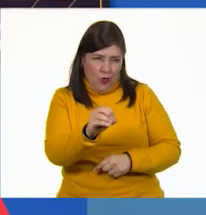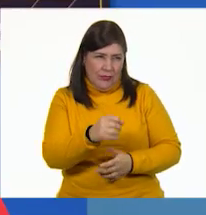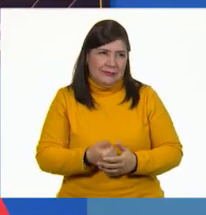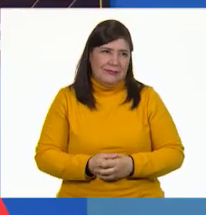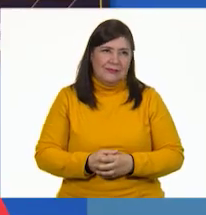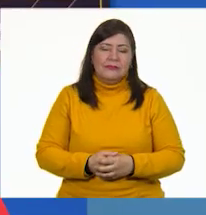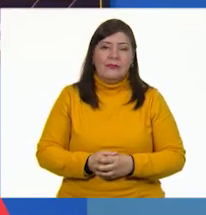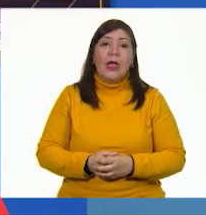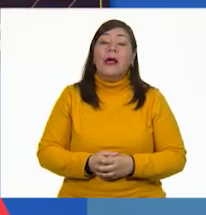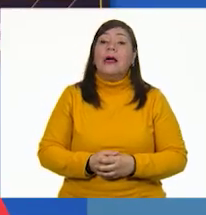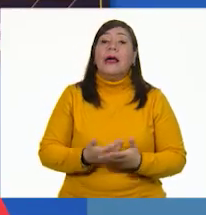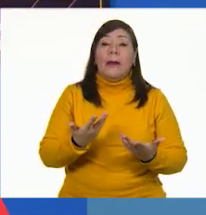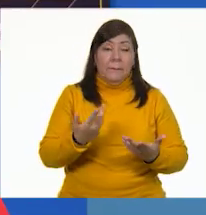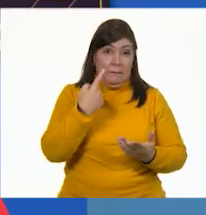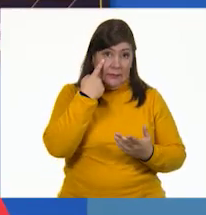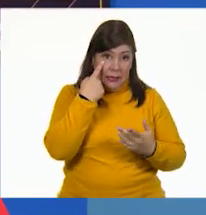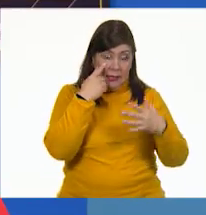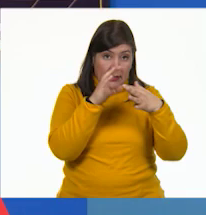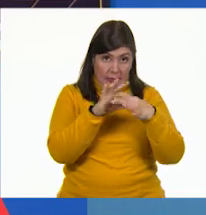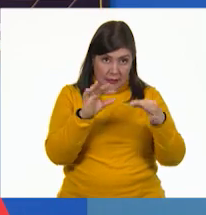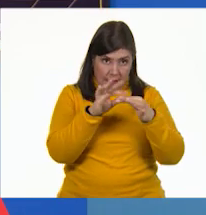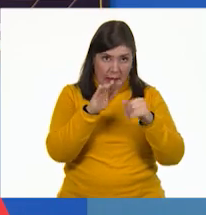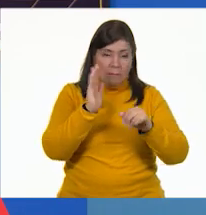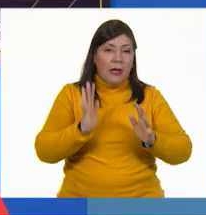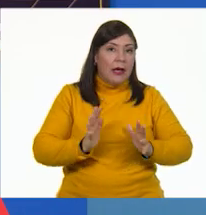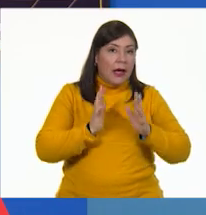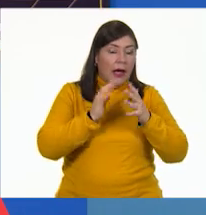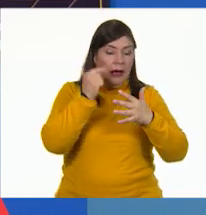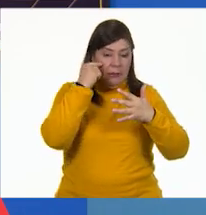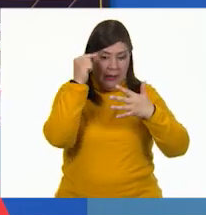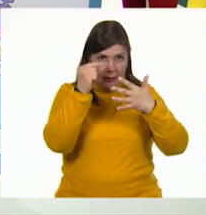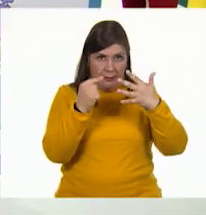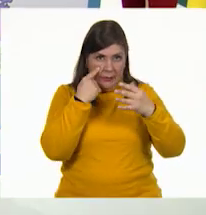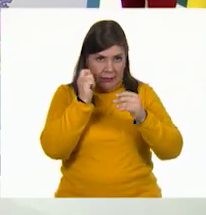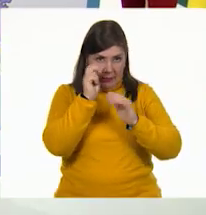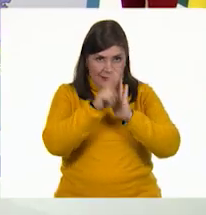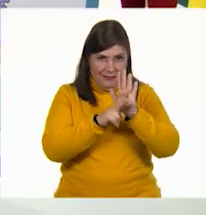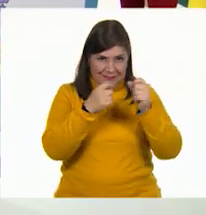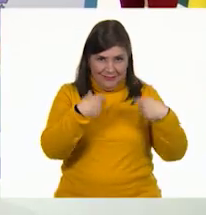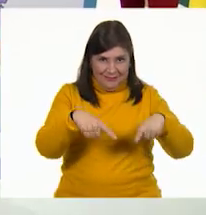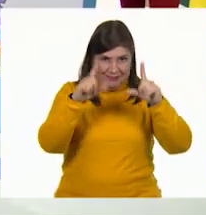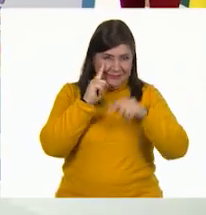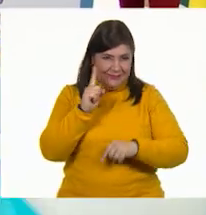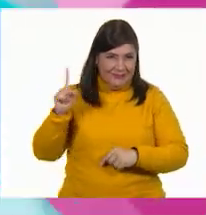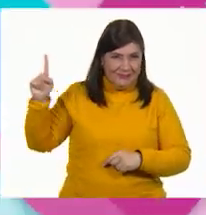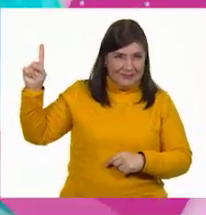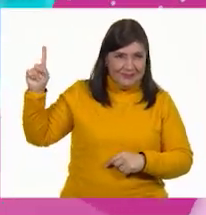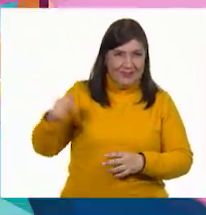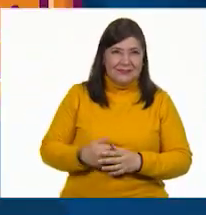¡Oh! Y para seguir con las sorpresas, vamos a ver este video. ¡Oh!